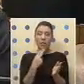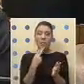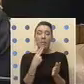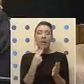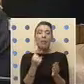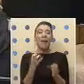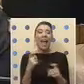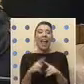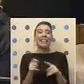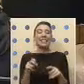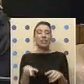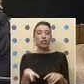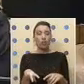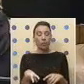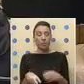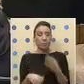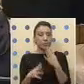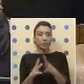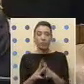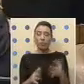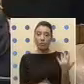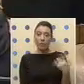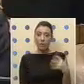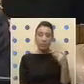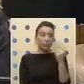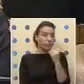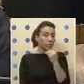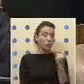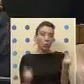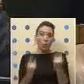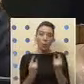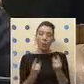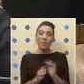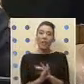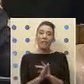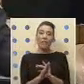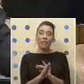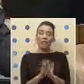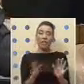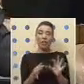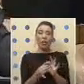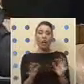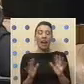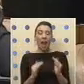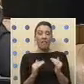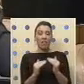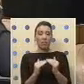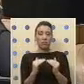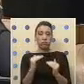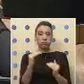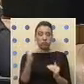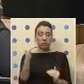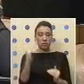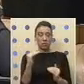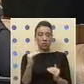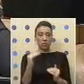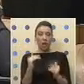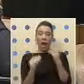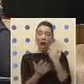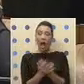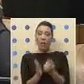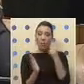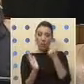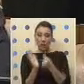exenciones. Por eso es tremendamente importante y urgente terminar con esta grave desigualdad. Existe un